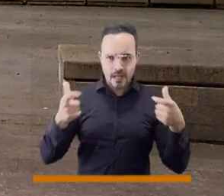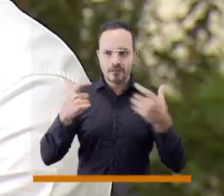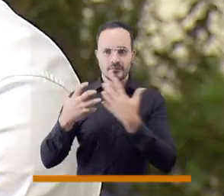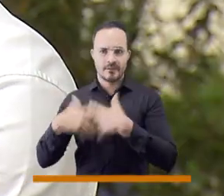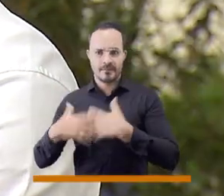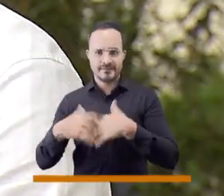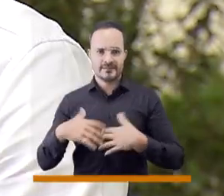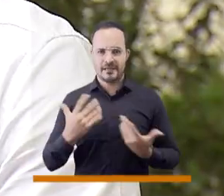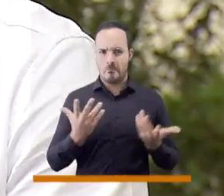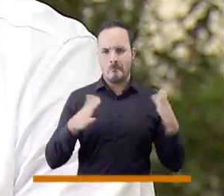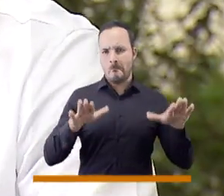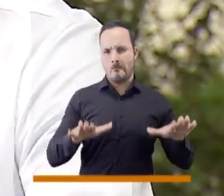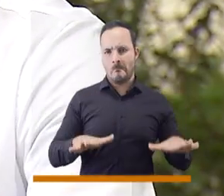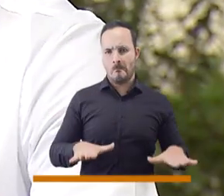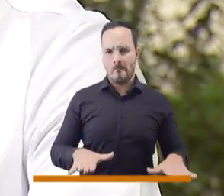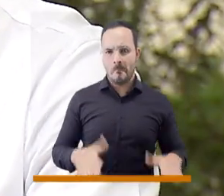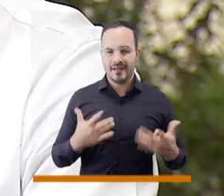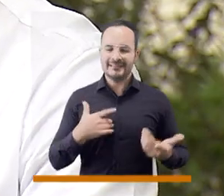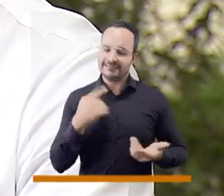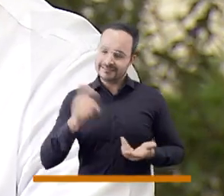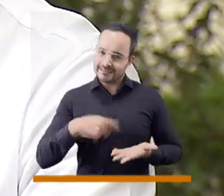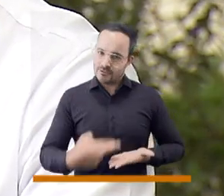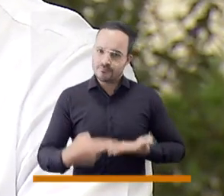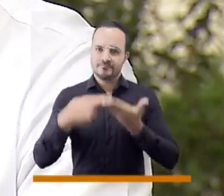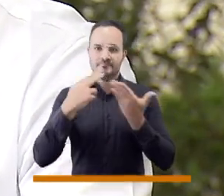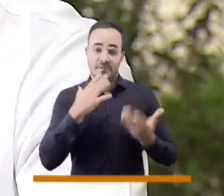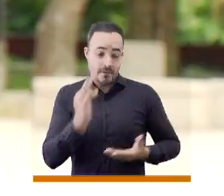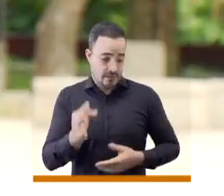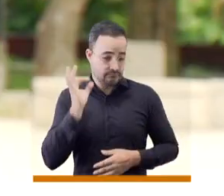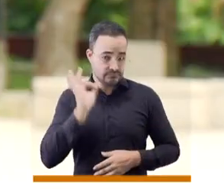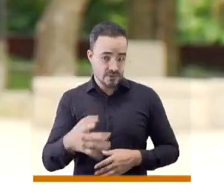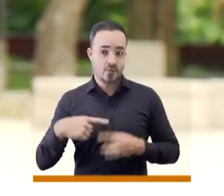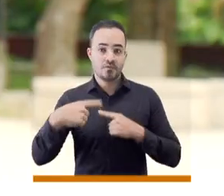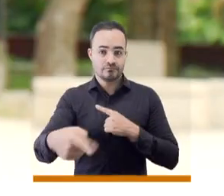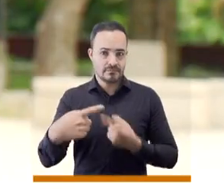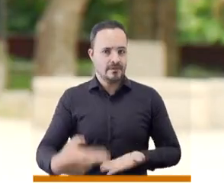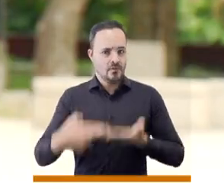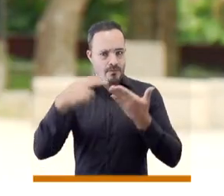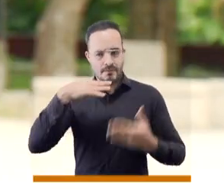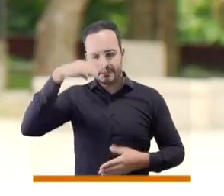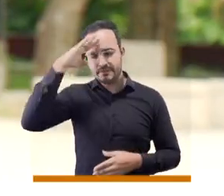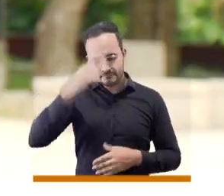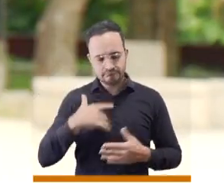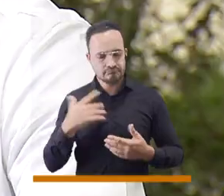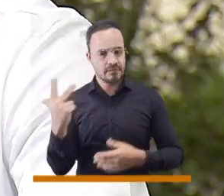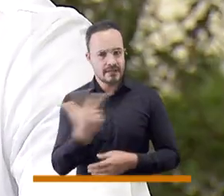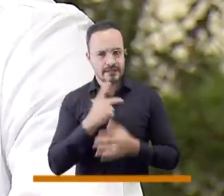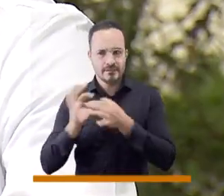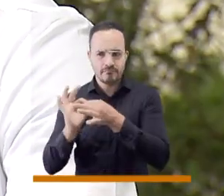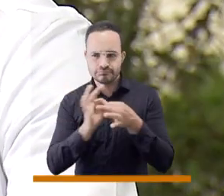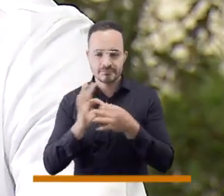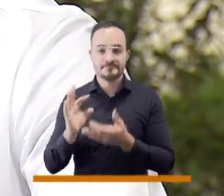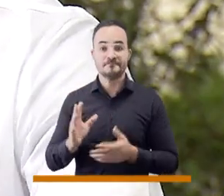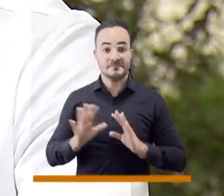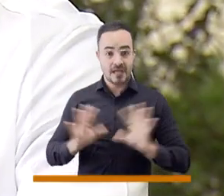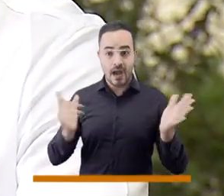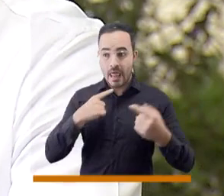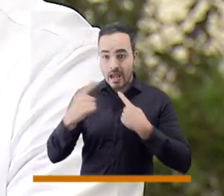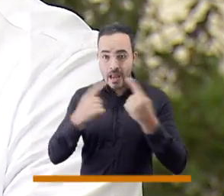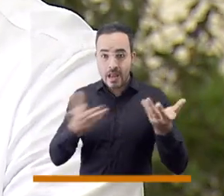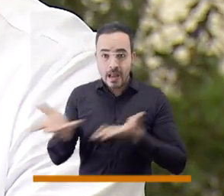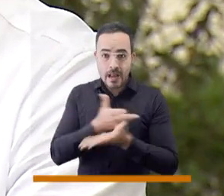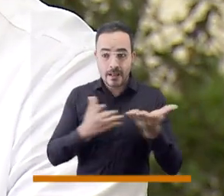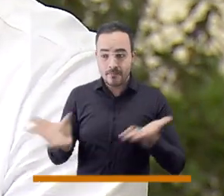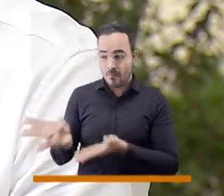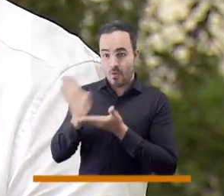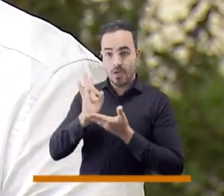Estado, universidad y empresa, recuperarlo en Medellín, porque además vamos a recuperar esta ciudad y vamos a recuperar esos modelos. Y segundo,